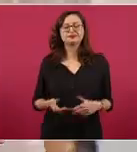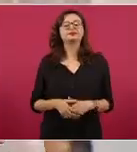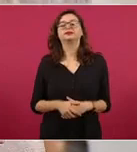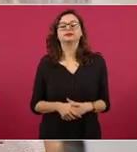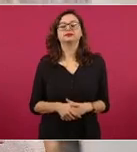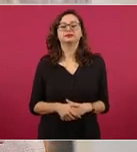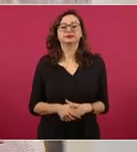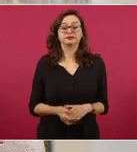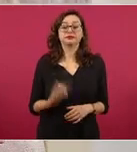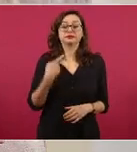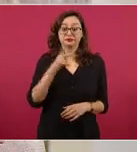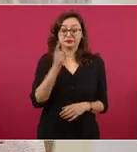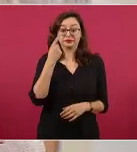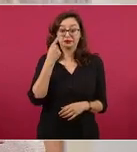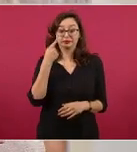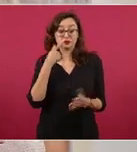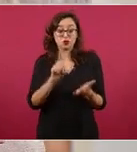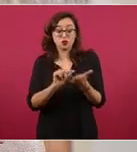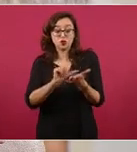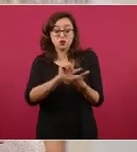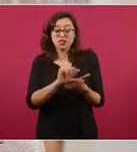calumniando.